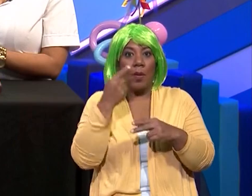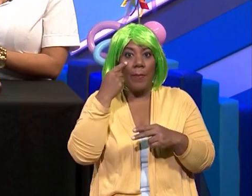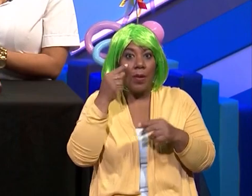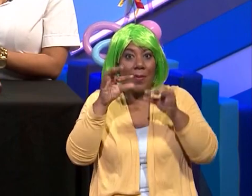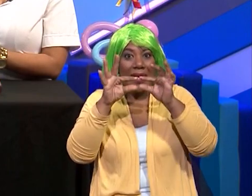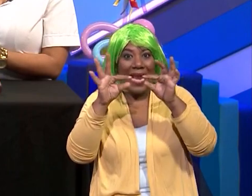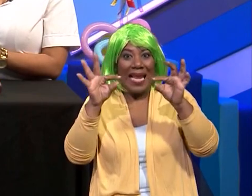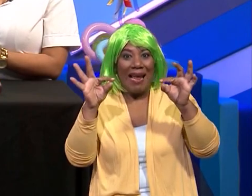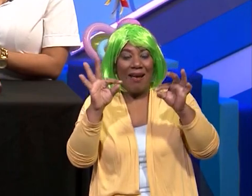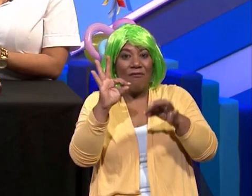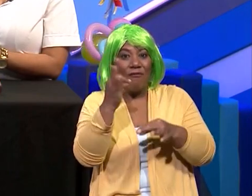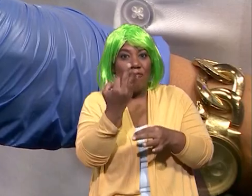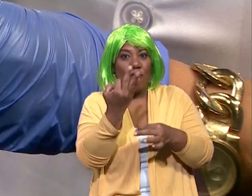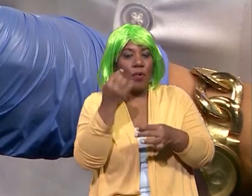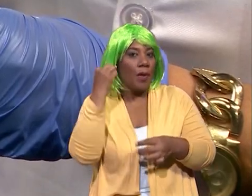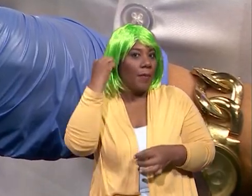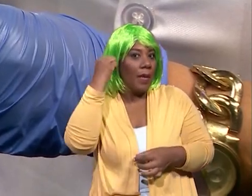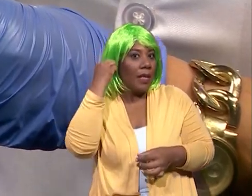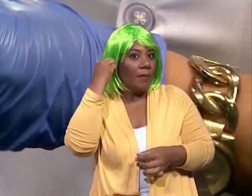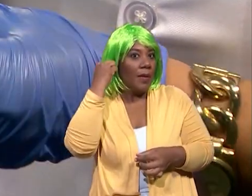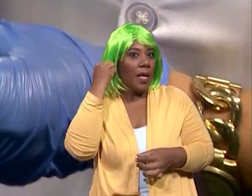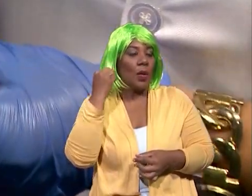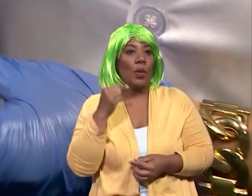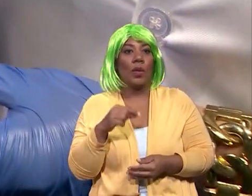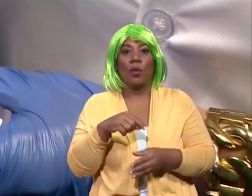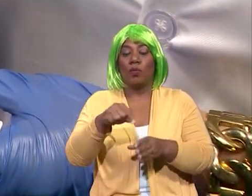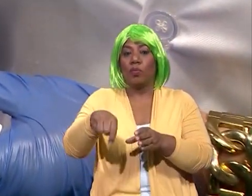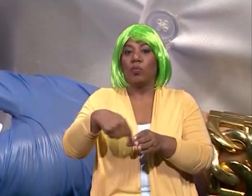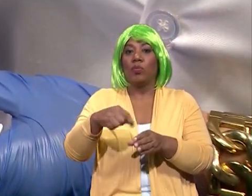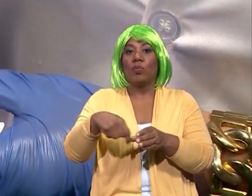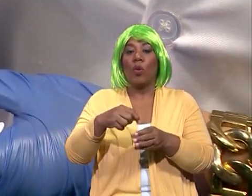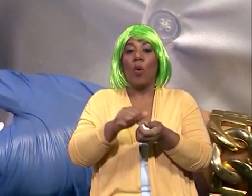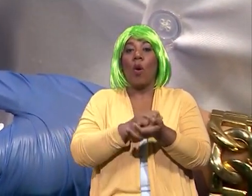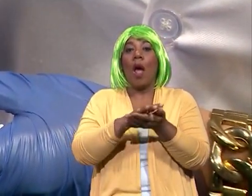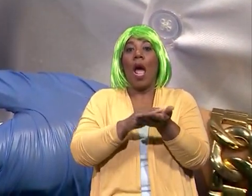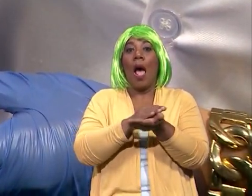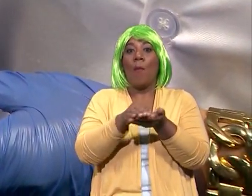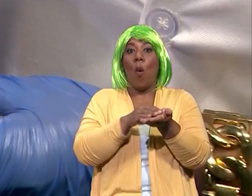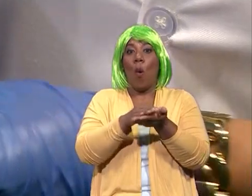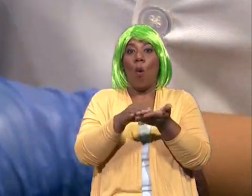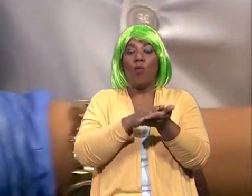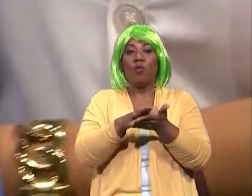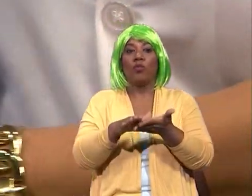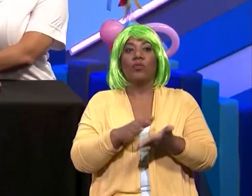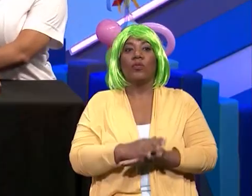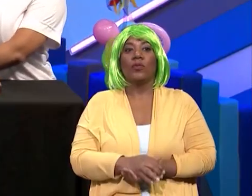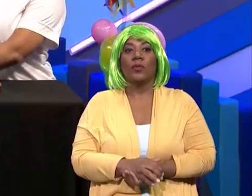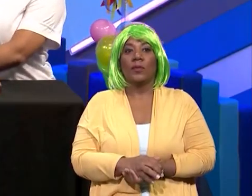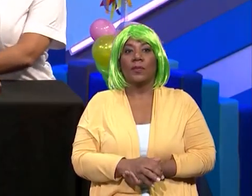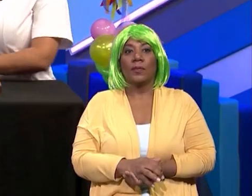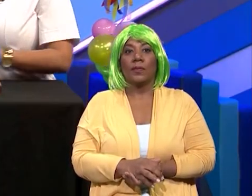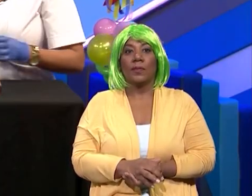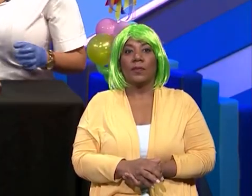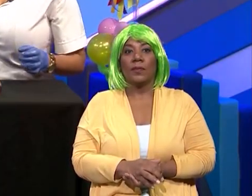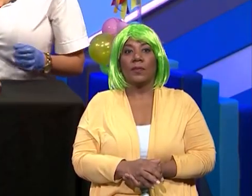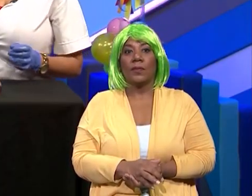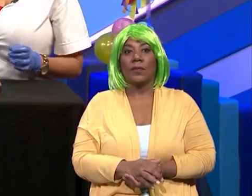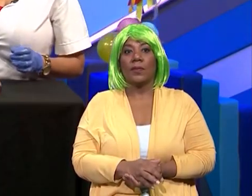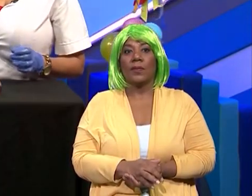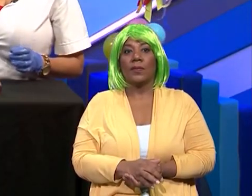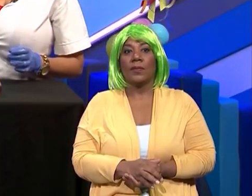con jabón líquido, ¿sí? Y bien untadito. A ver, maestro Ramiro, su